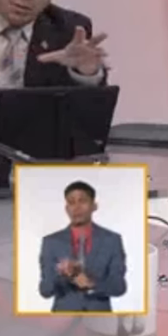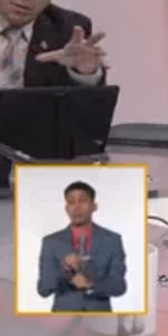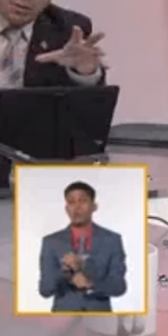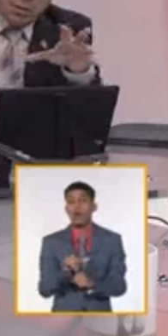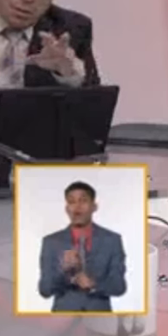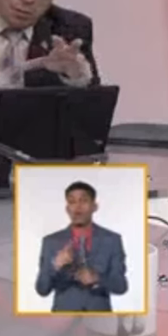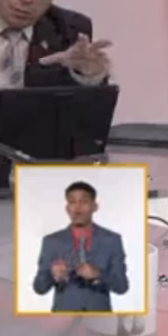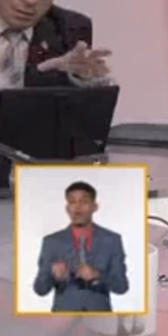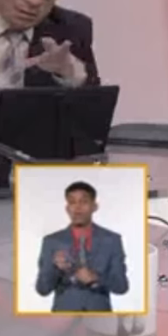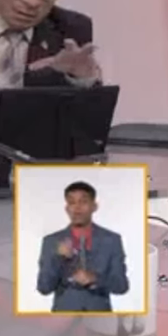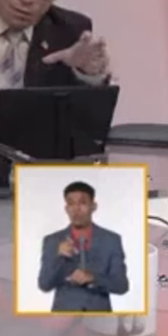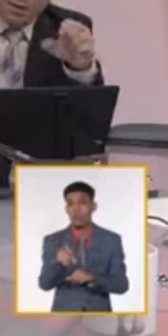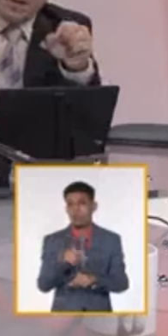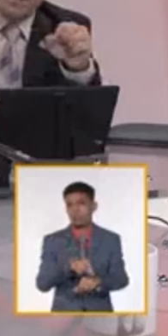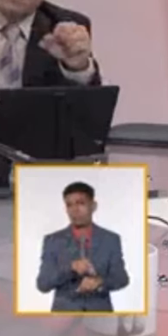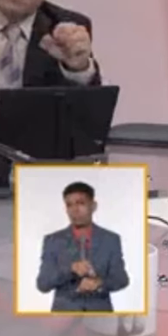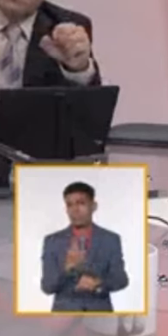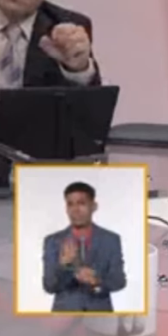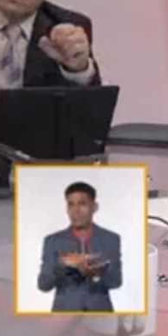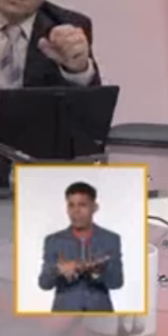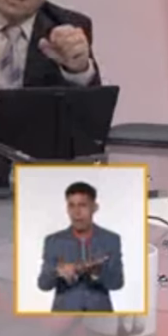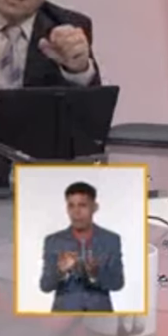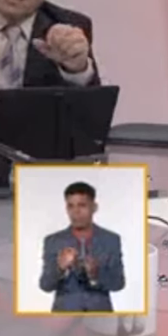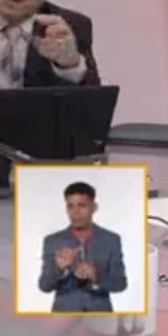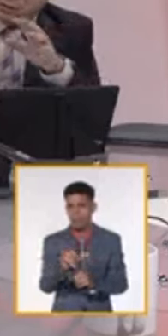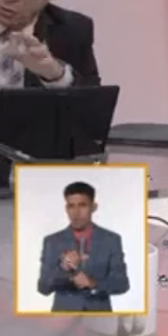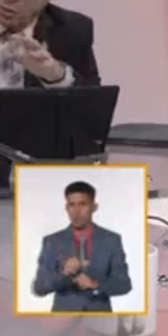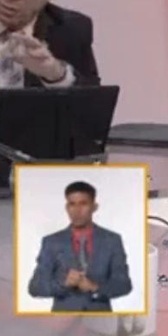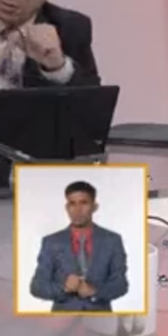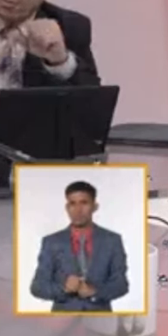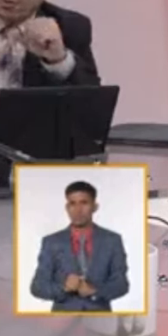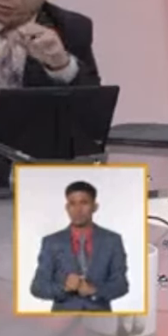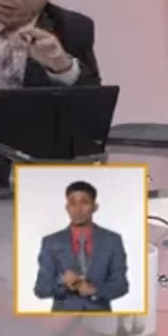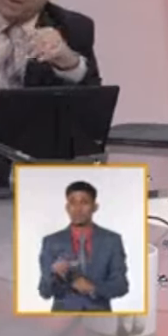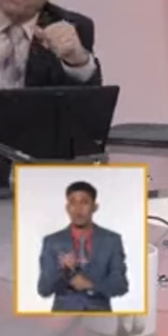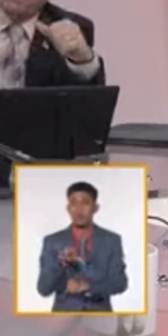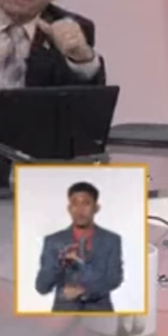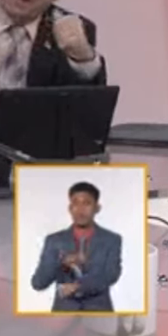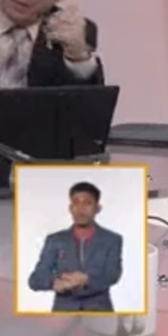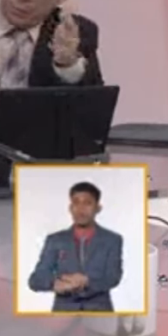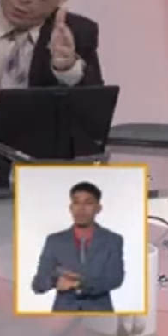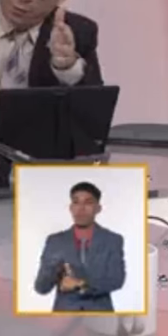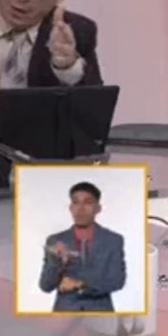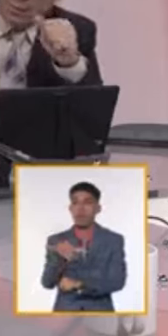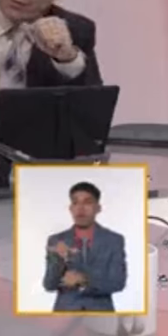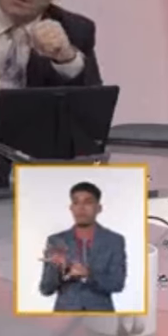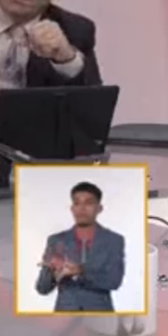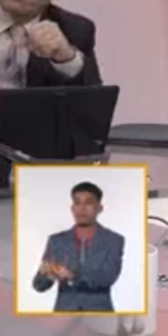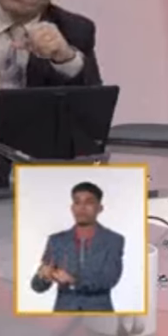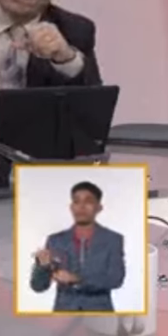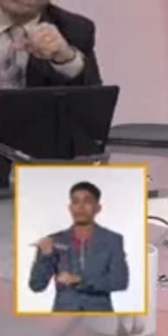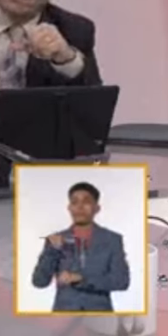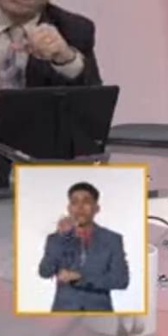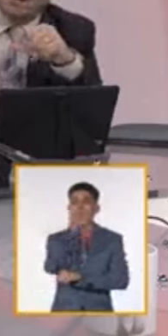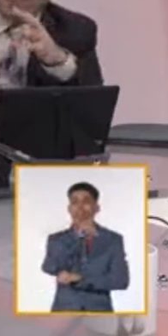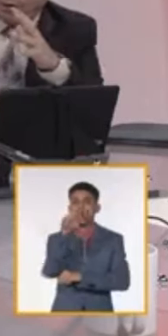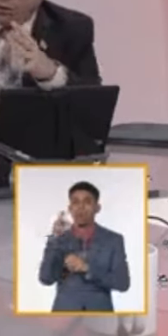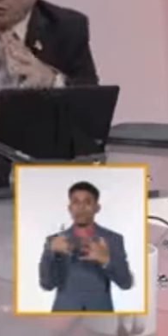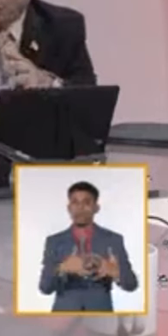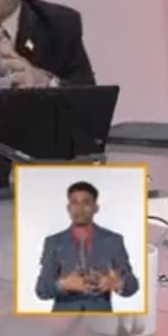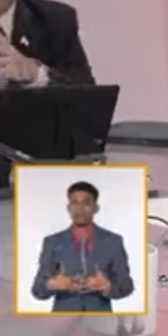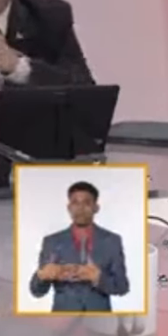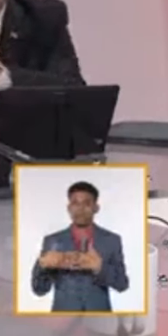en las últimas jornadas ha sido la detención por horas en aeropuertos estadounidenses